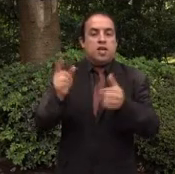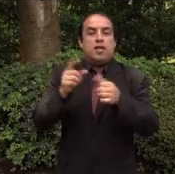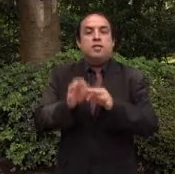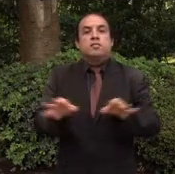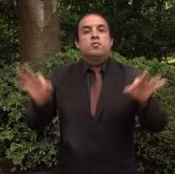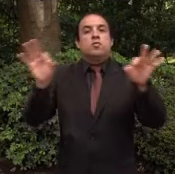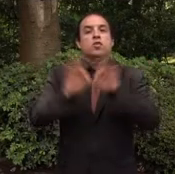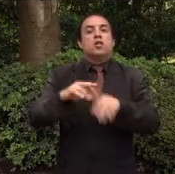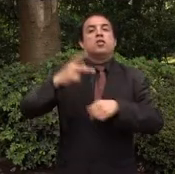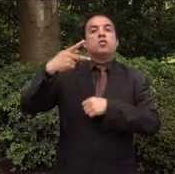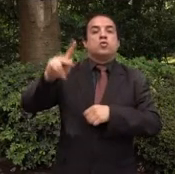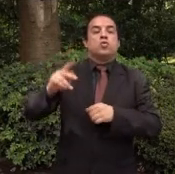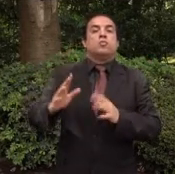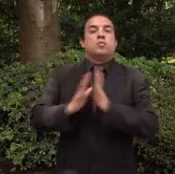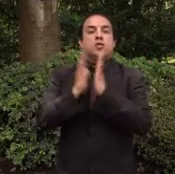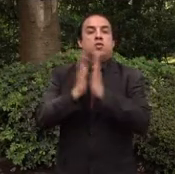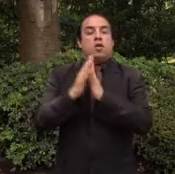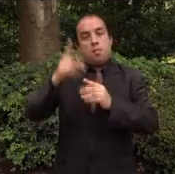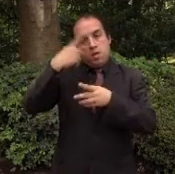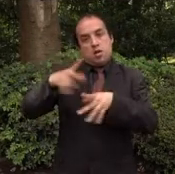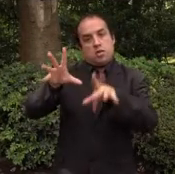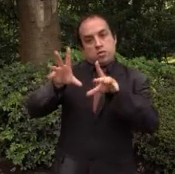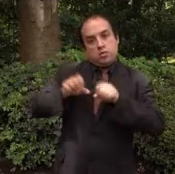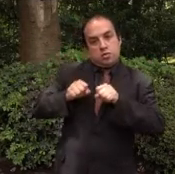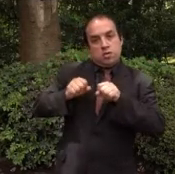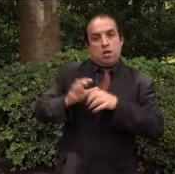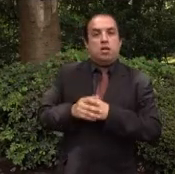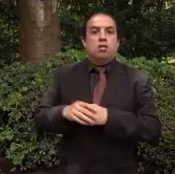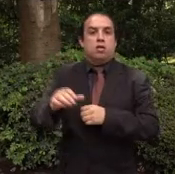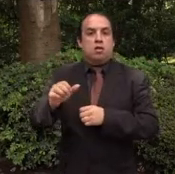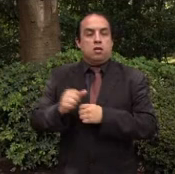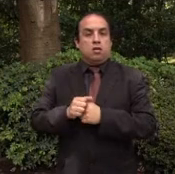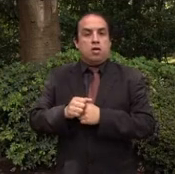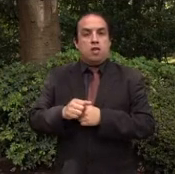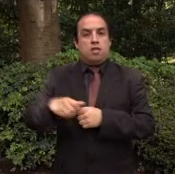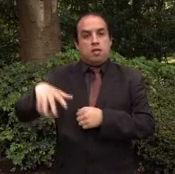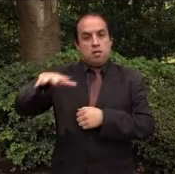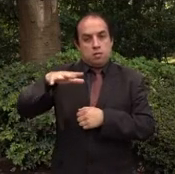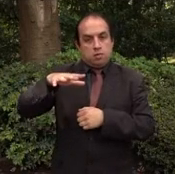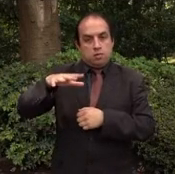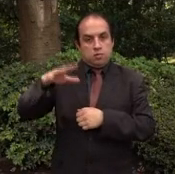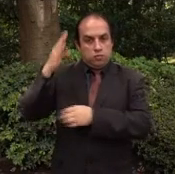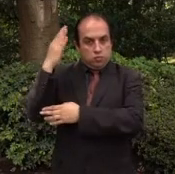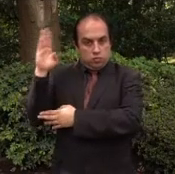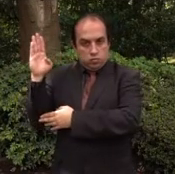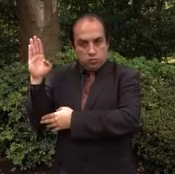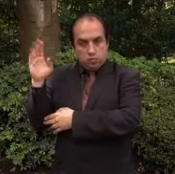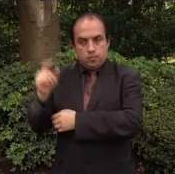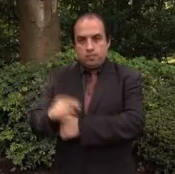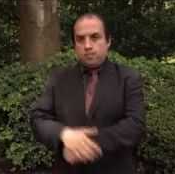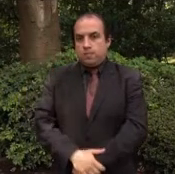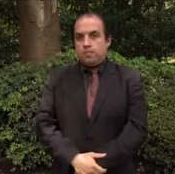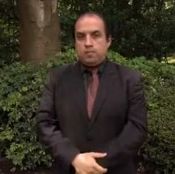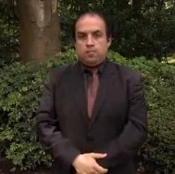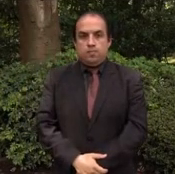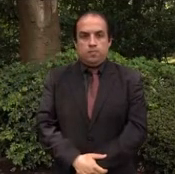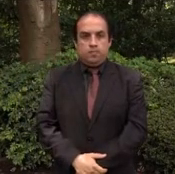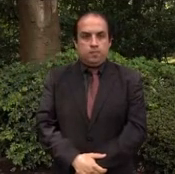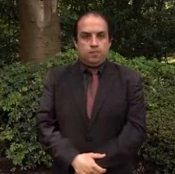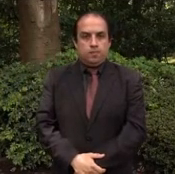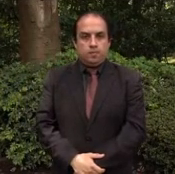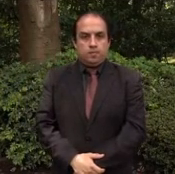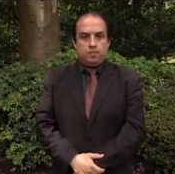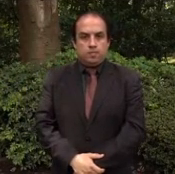participación en el rescate del bosque. Finalmente, el bosque le pertenece al pueblo de México, no le pertenece